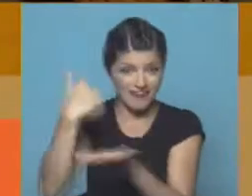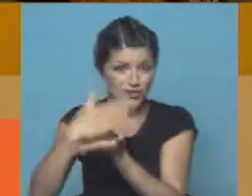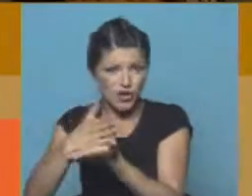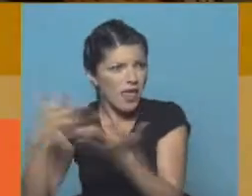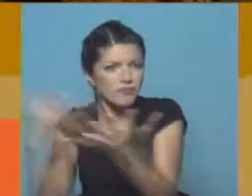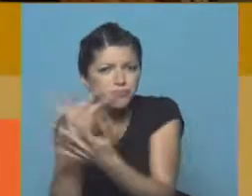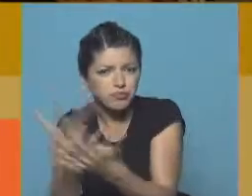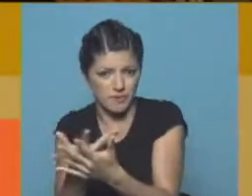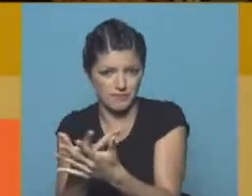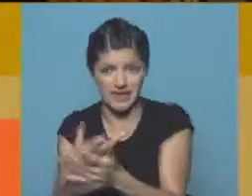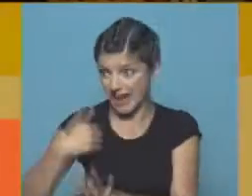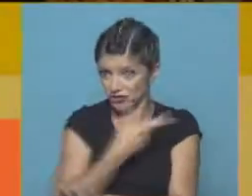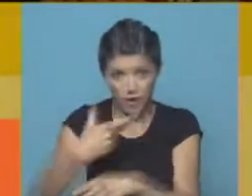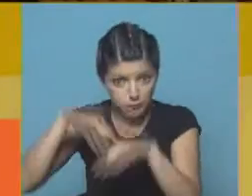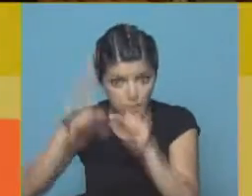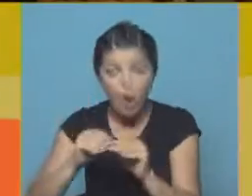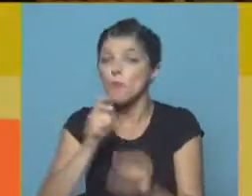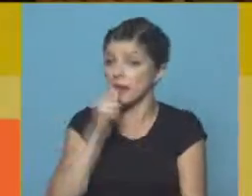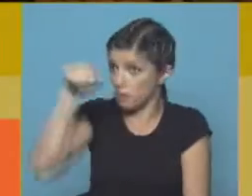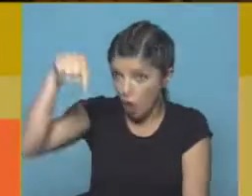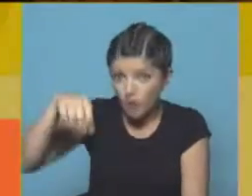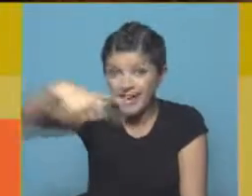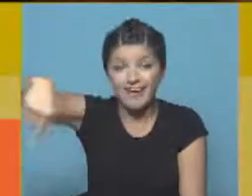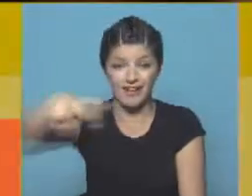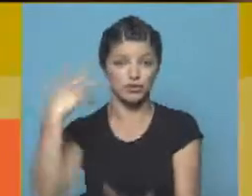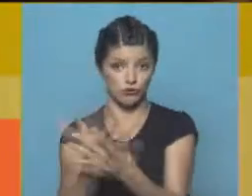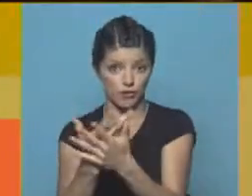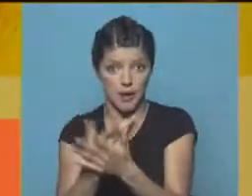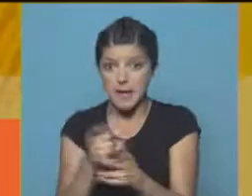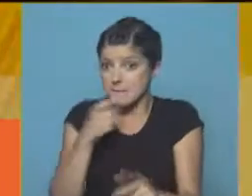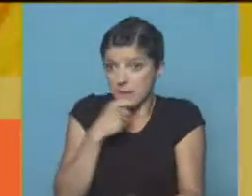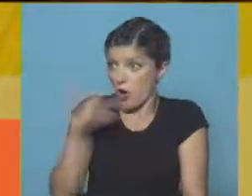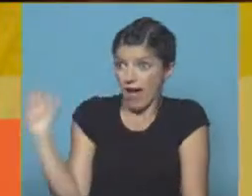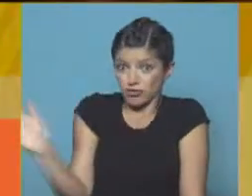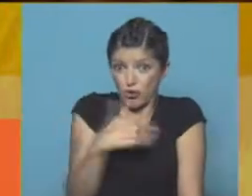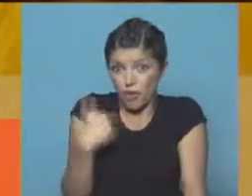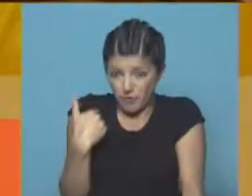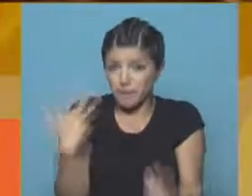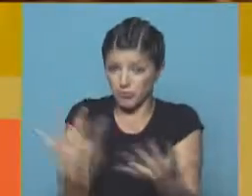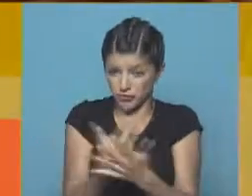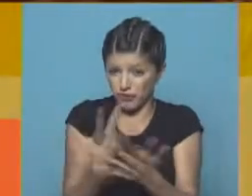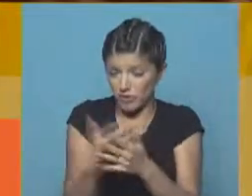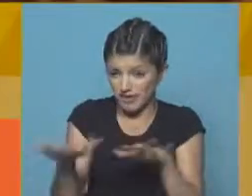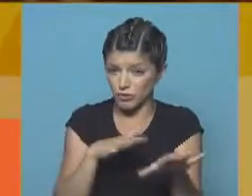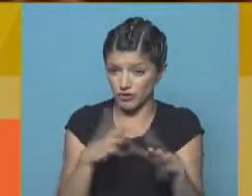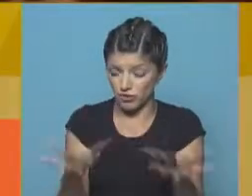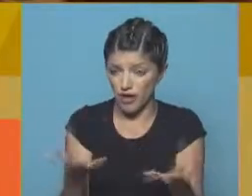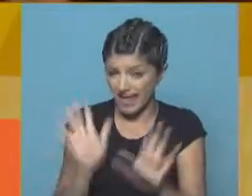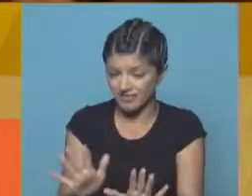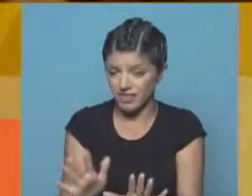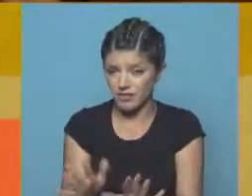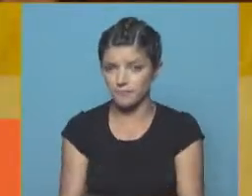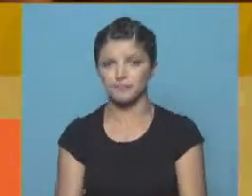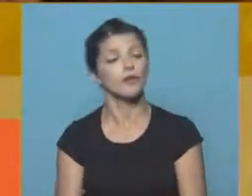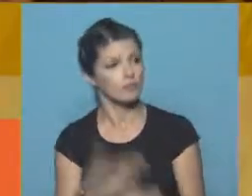definitiva hoy lamentablemente les tocó a ellos, pero nos puede tocar a cualquiera de nosotros ser víctimas de un delito. Entonces, ¿eso se puede modificar? Yo creo que